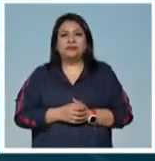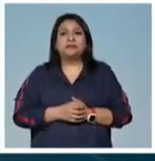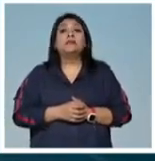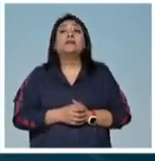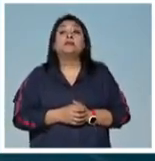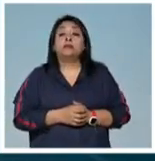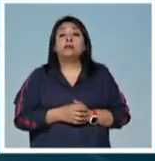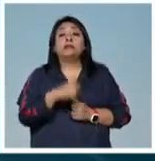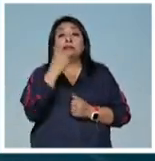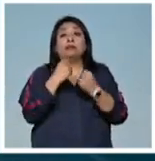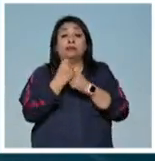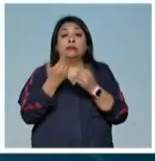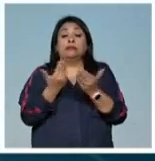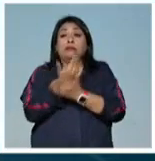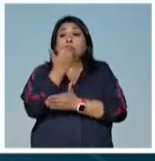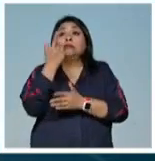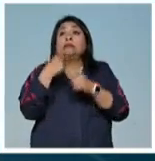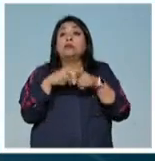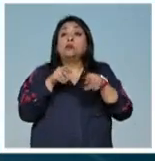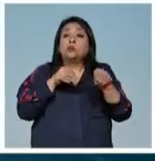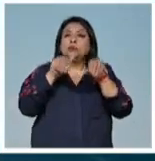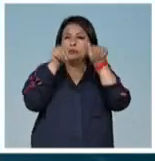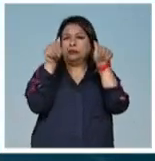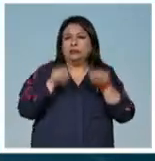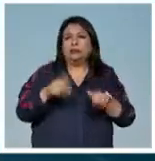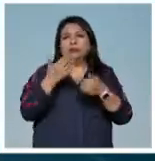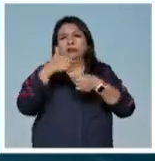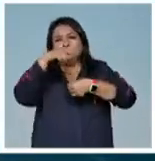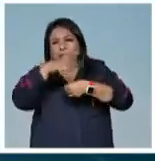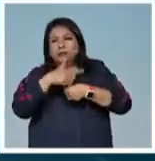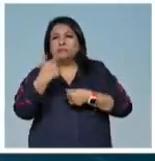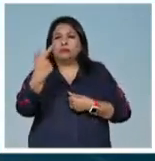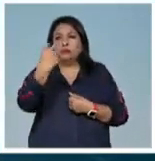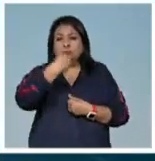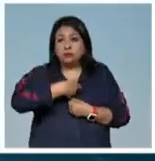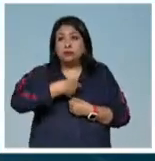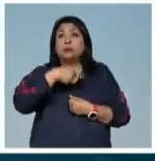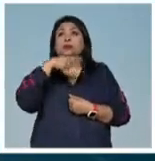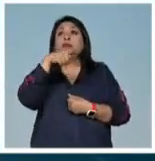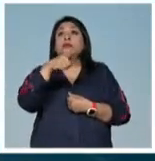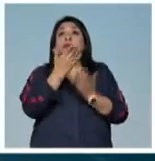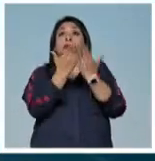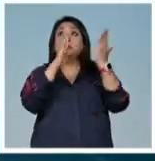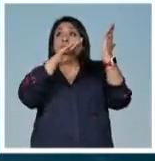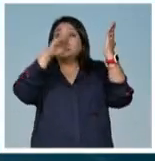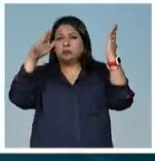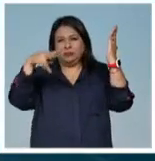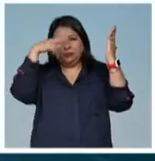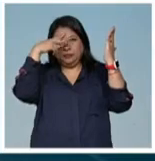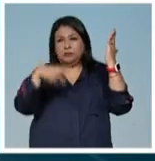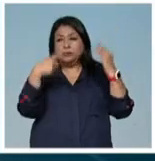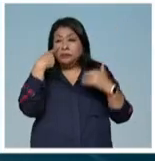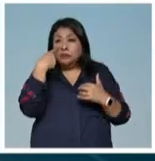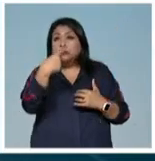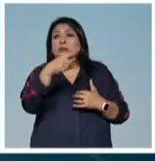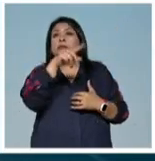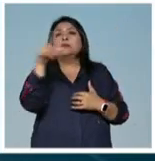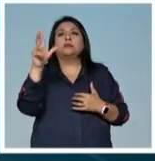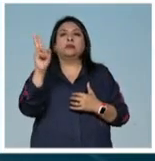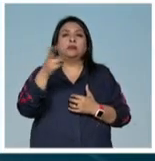A un siglo de su nacimiento como movimiento artístico, social e identitario, el muralismo mexicano encuentra ecos en